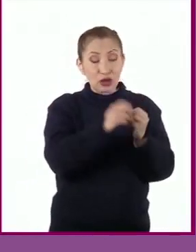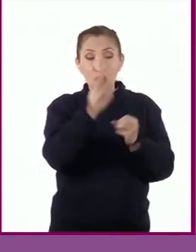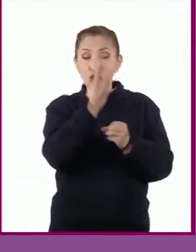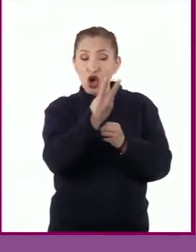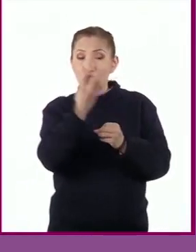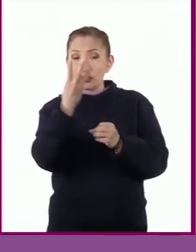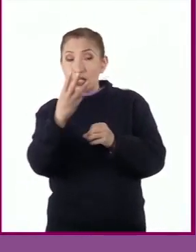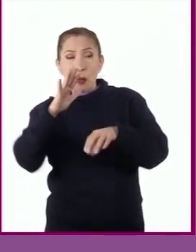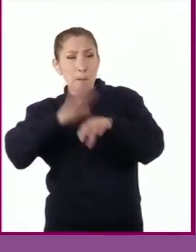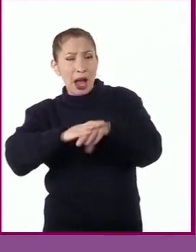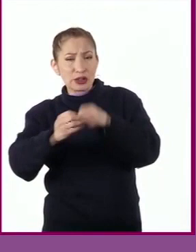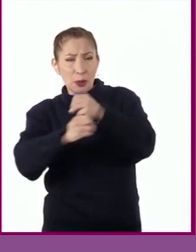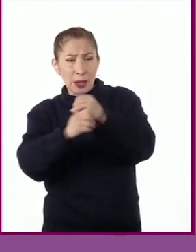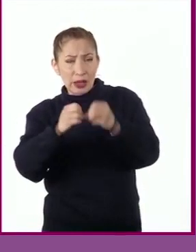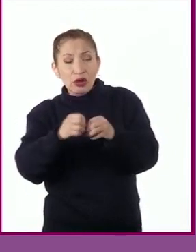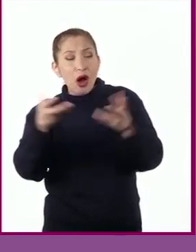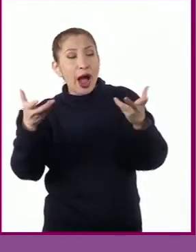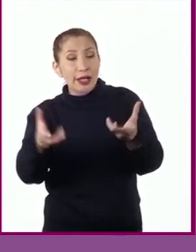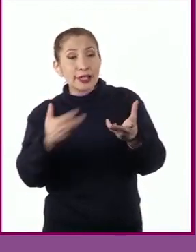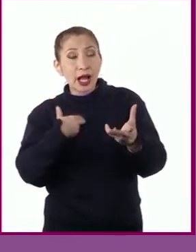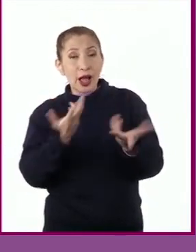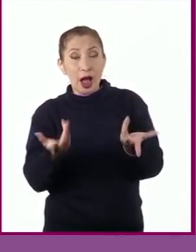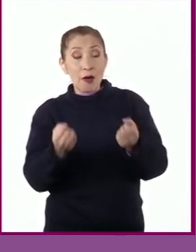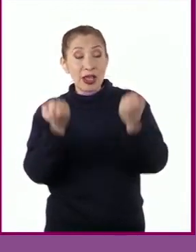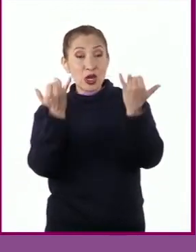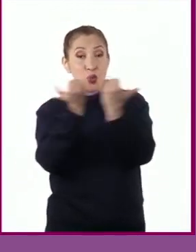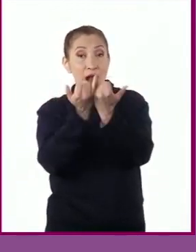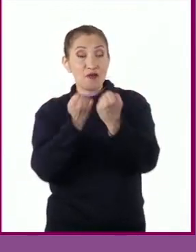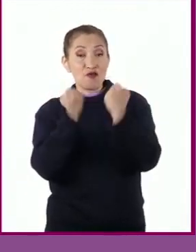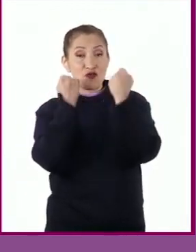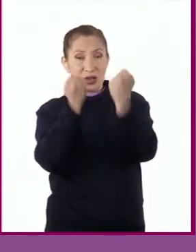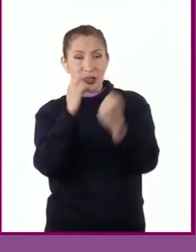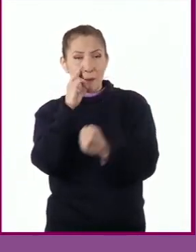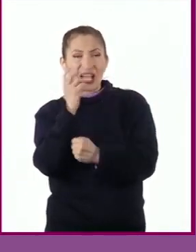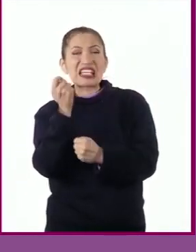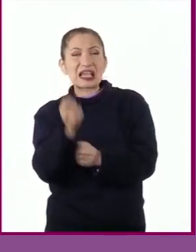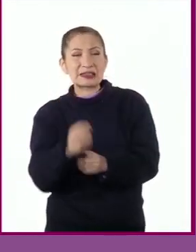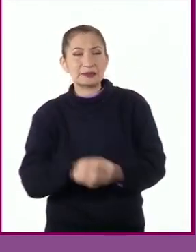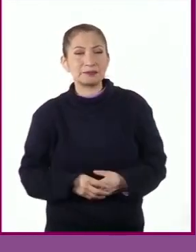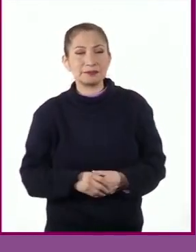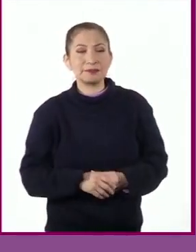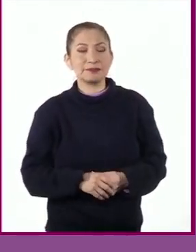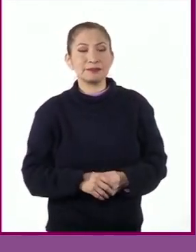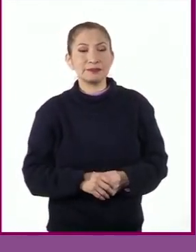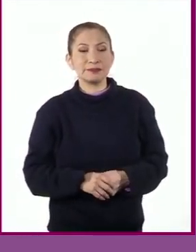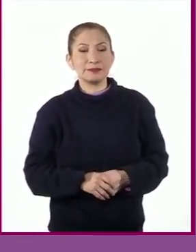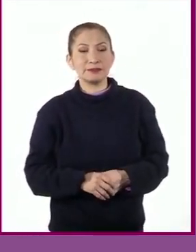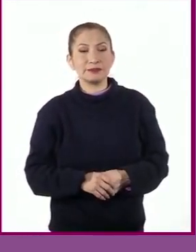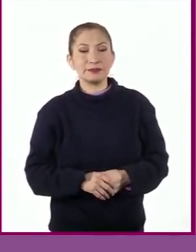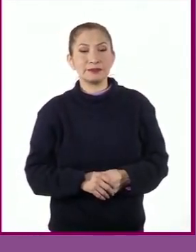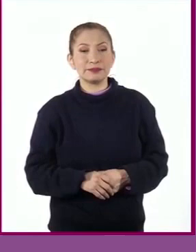cuerpos se lleva a cabo a través de pares de fuerzas. Veamos de qué se trata.